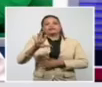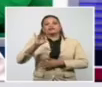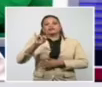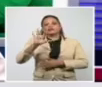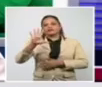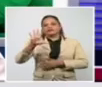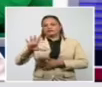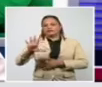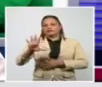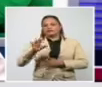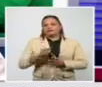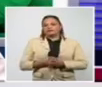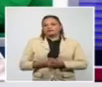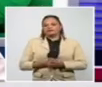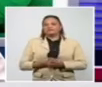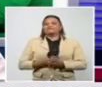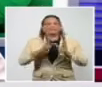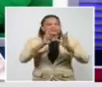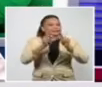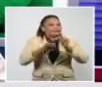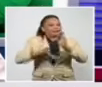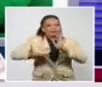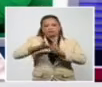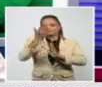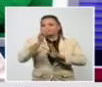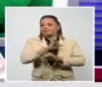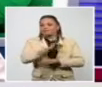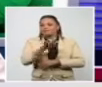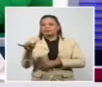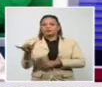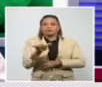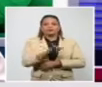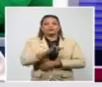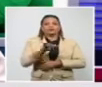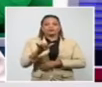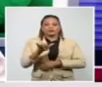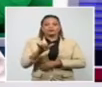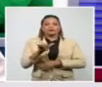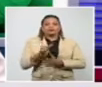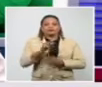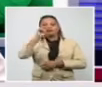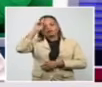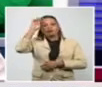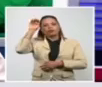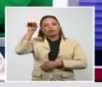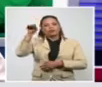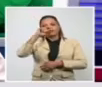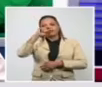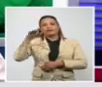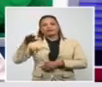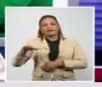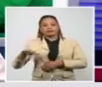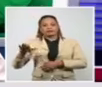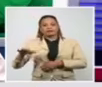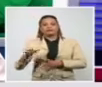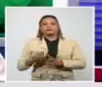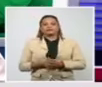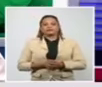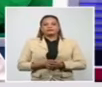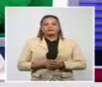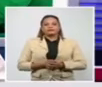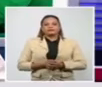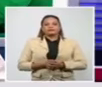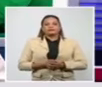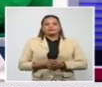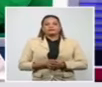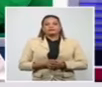565, cifra muy elevada de casos activos en nuestros hospitales pediátricos. Y se